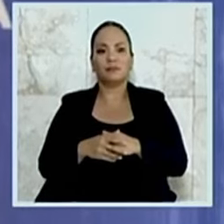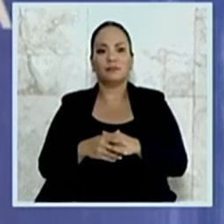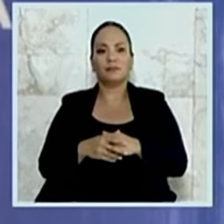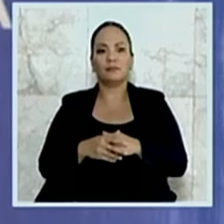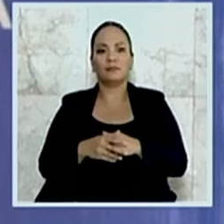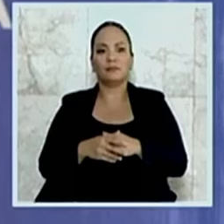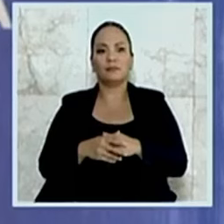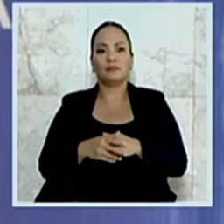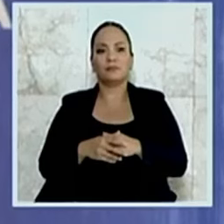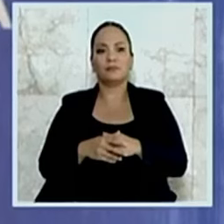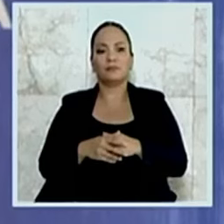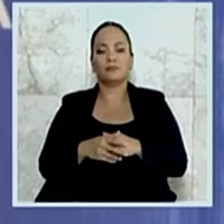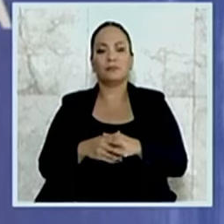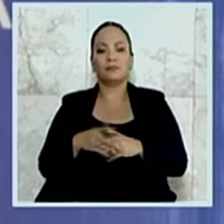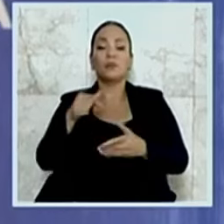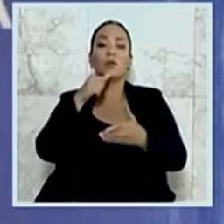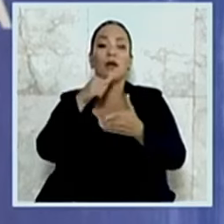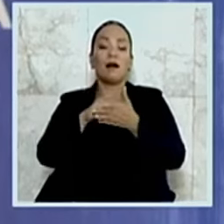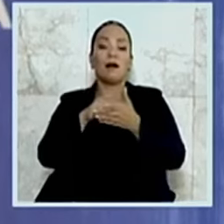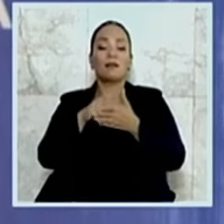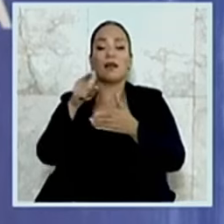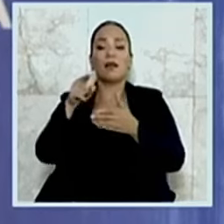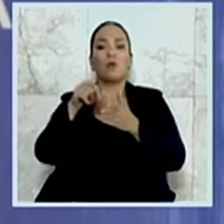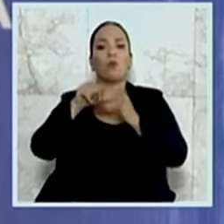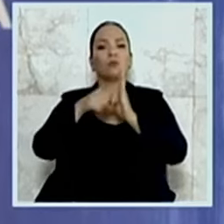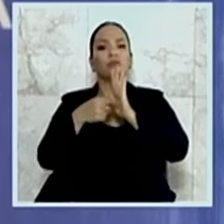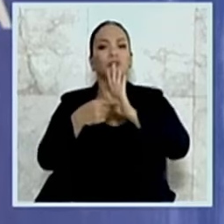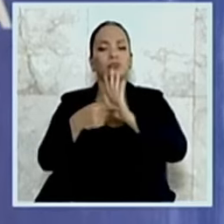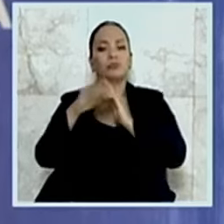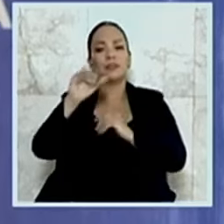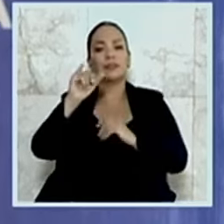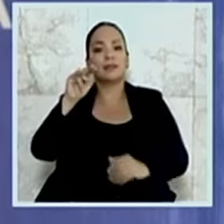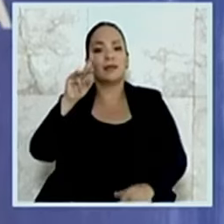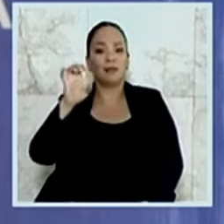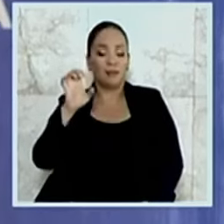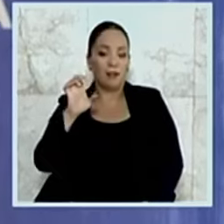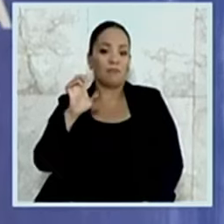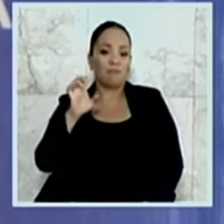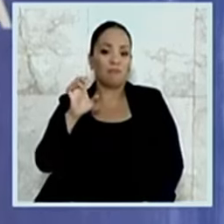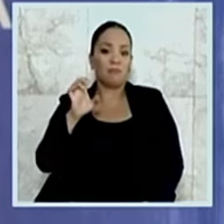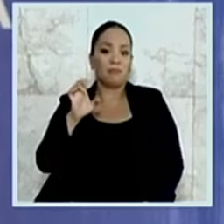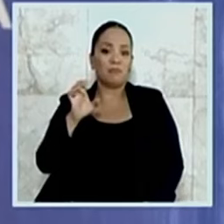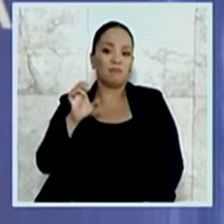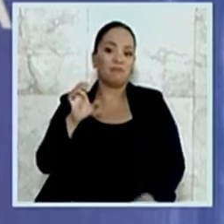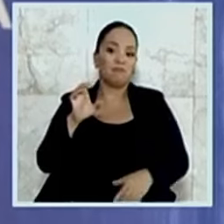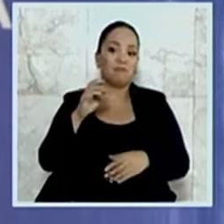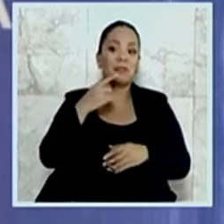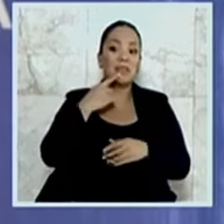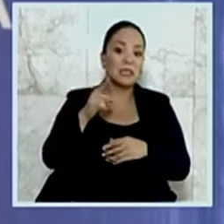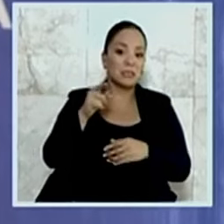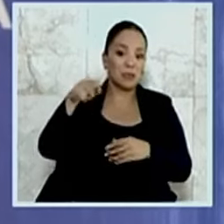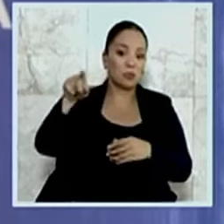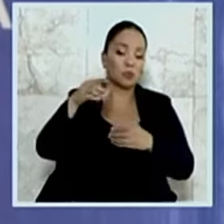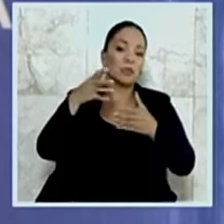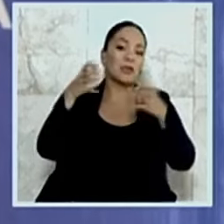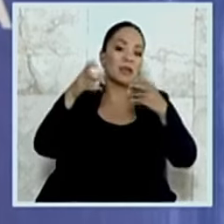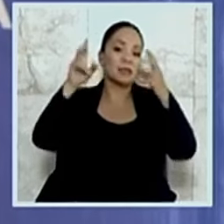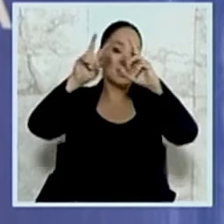país necesita atender. Sí me mandaron una carta hace días y fundamentalmente es una carta